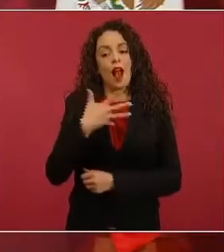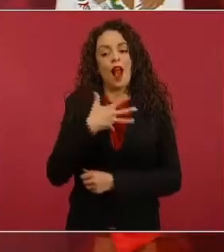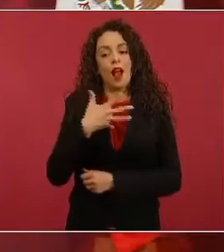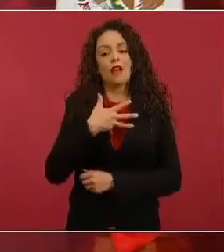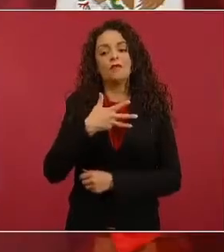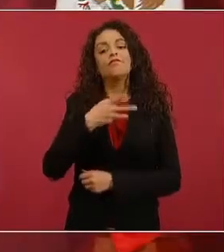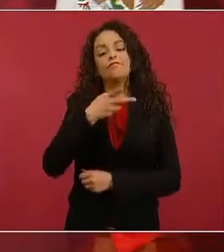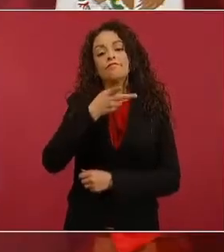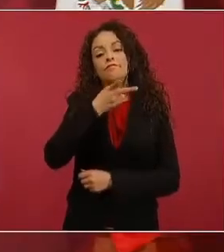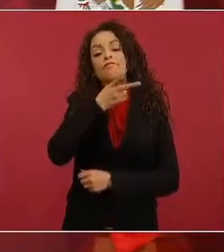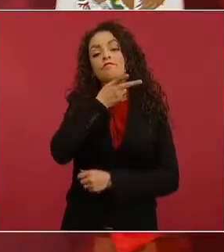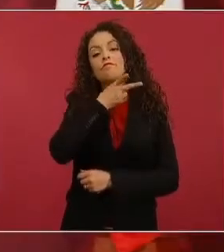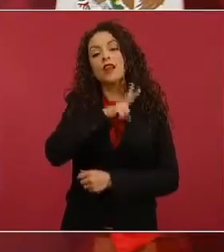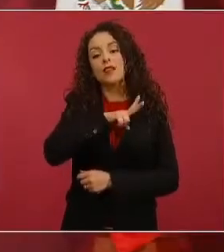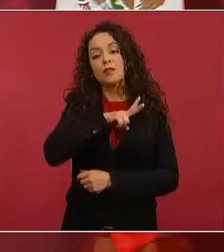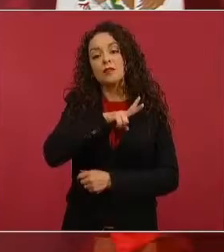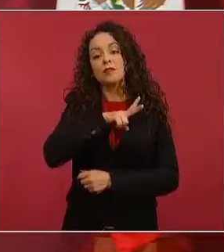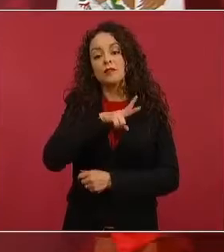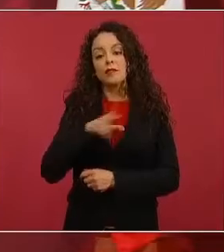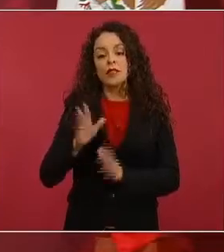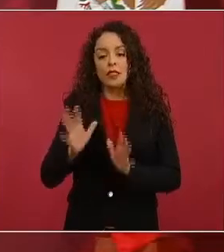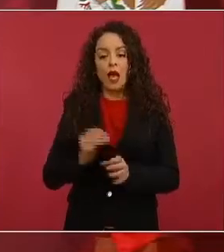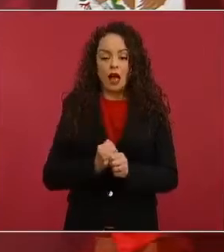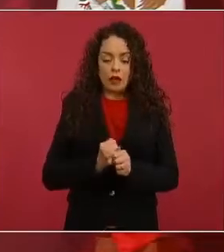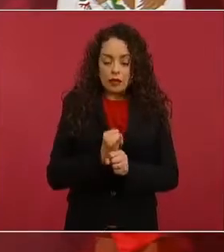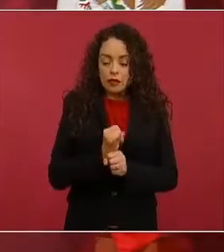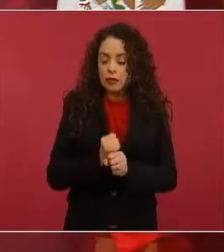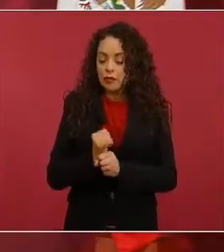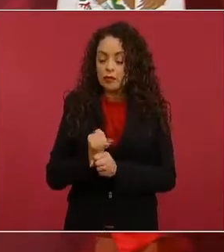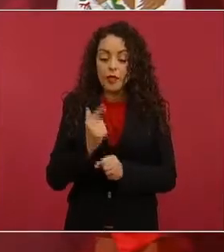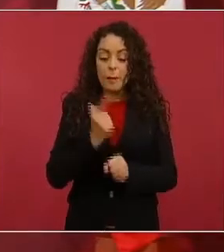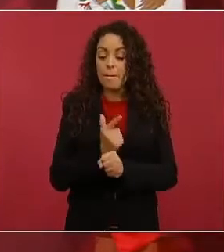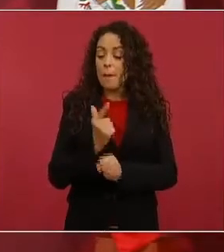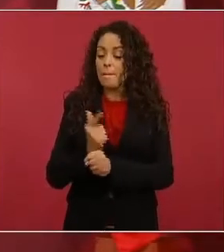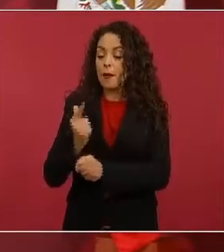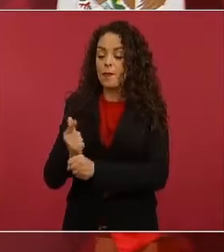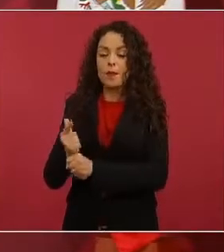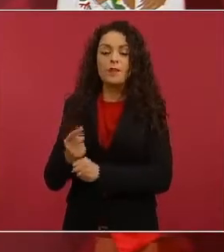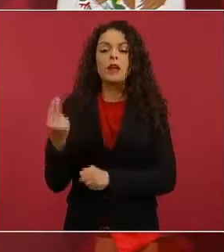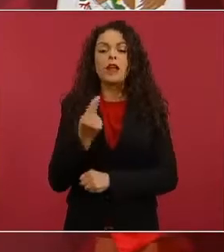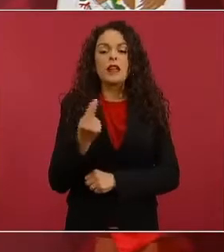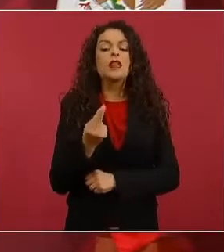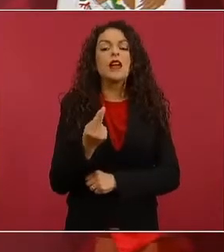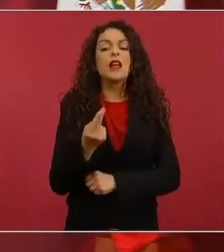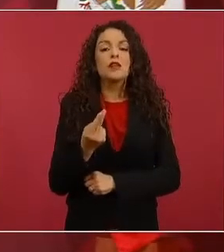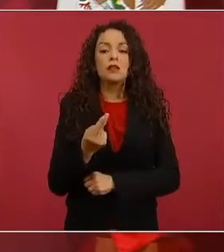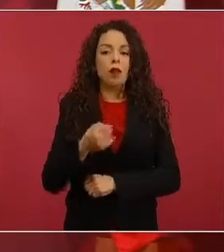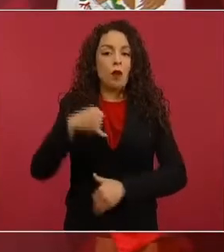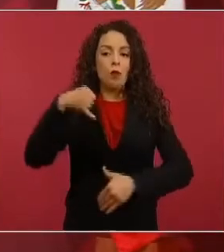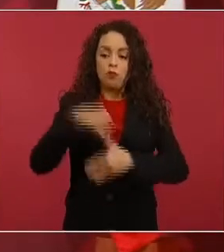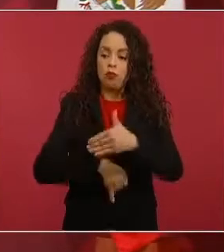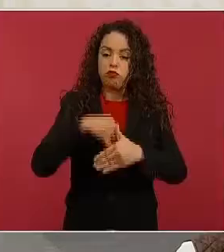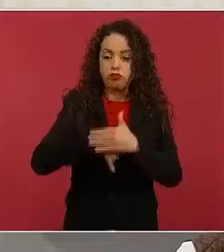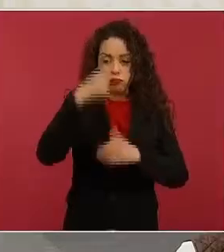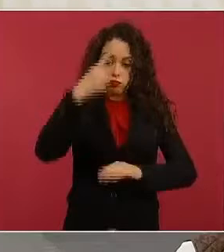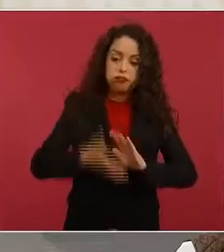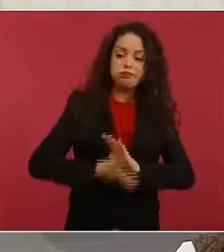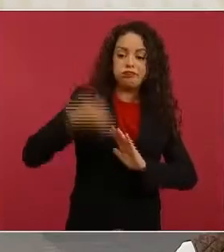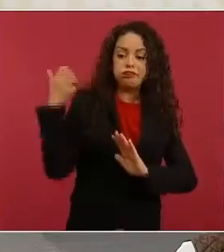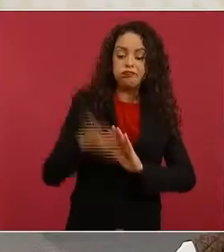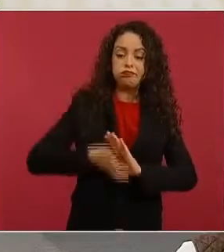ya se tienen las exploraciones y es cosa nada más de perforar. Se podría extraer